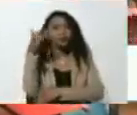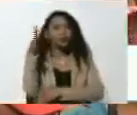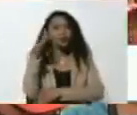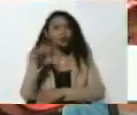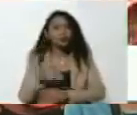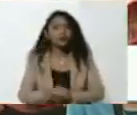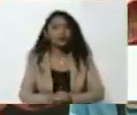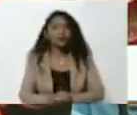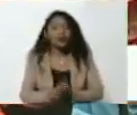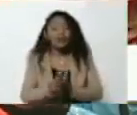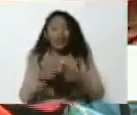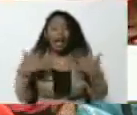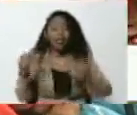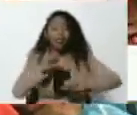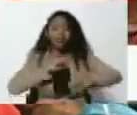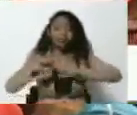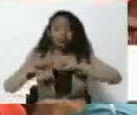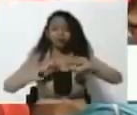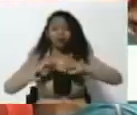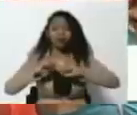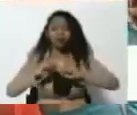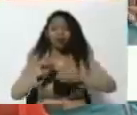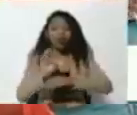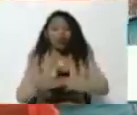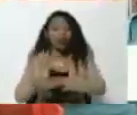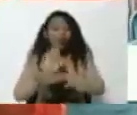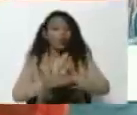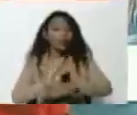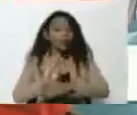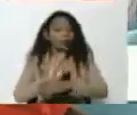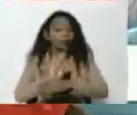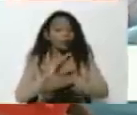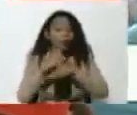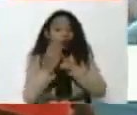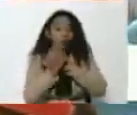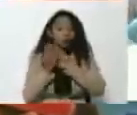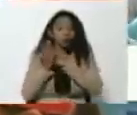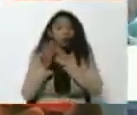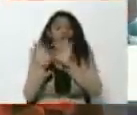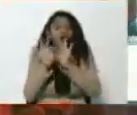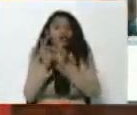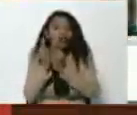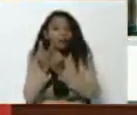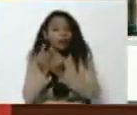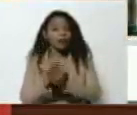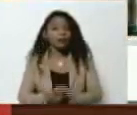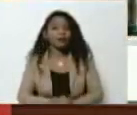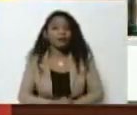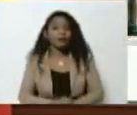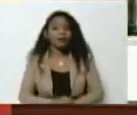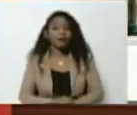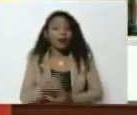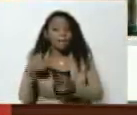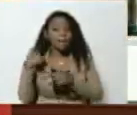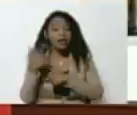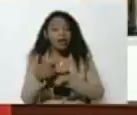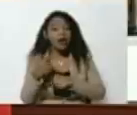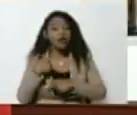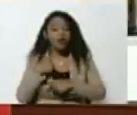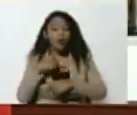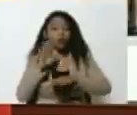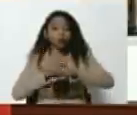ser un año de grandes movilizaciones. Cuidémonos, cuidemos la familia. Ya mañana voy a